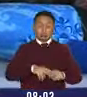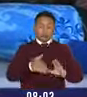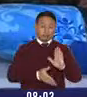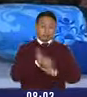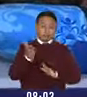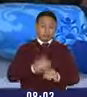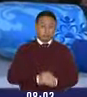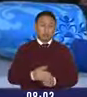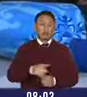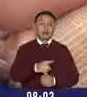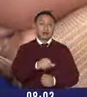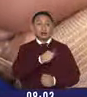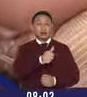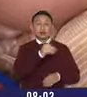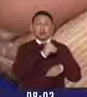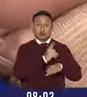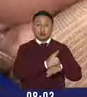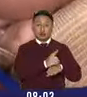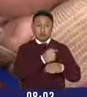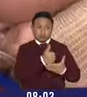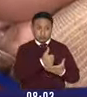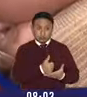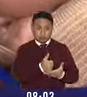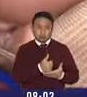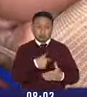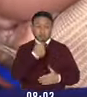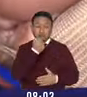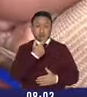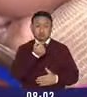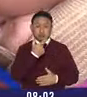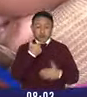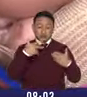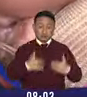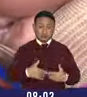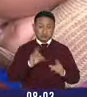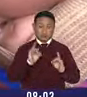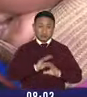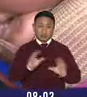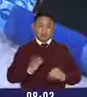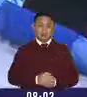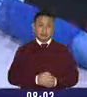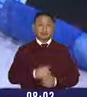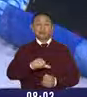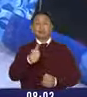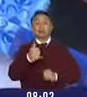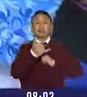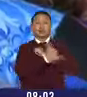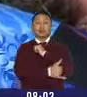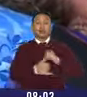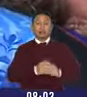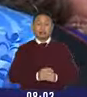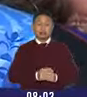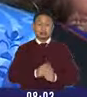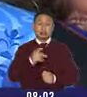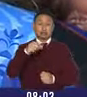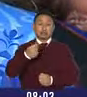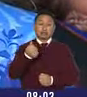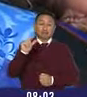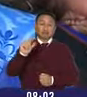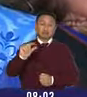de dinero no puede acudir a un médico particular para calmar sus dolencias. Son extranjeros y lo poco que ganan le sirve